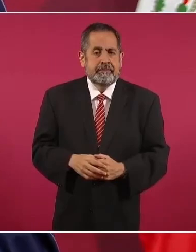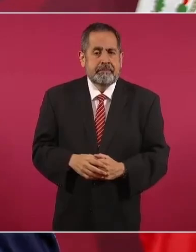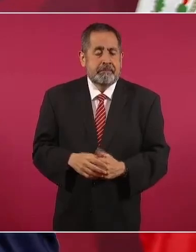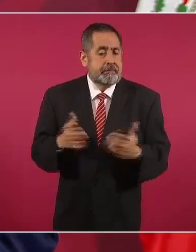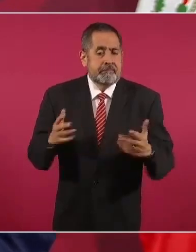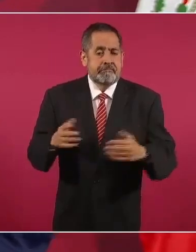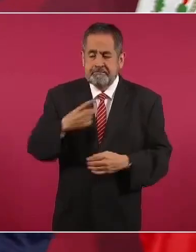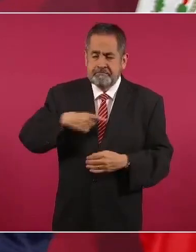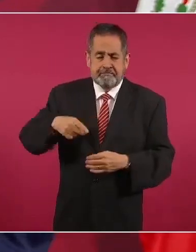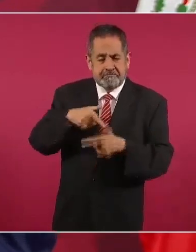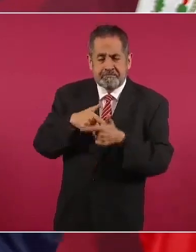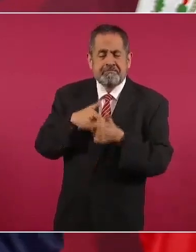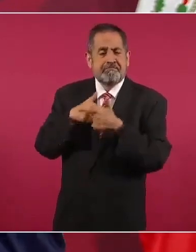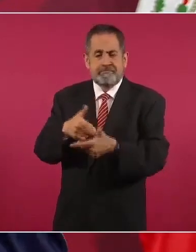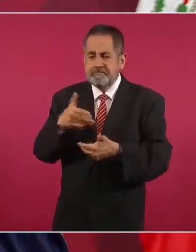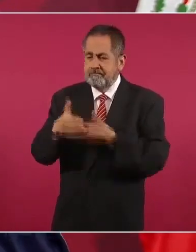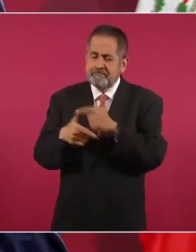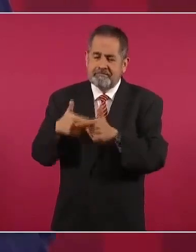Entonces hay que seguir adelante,